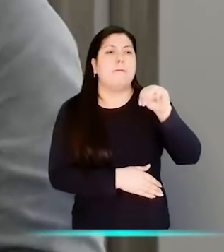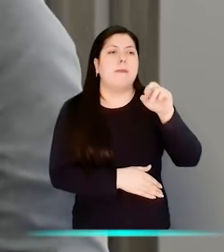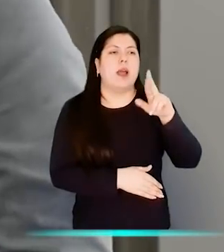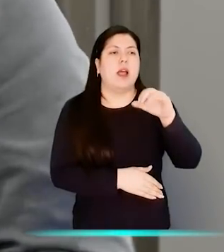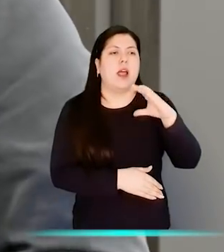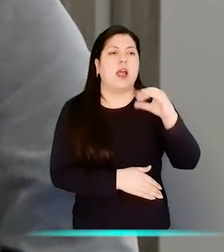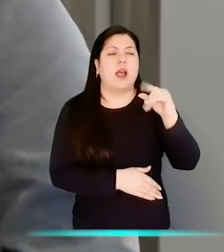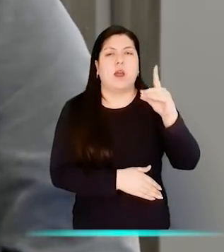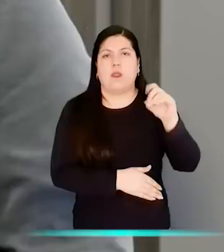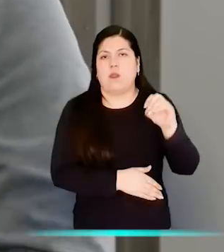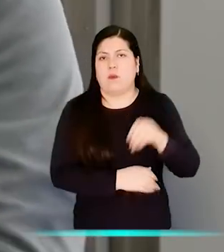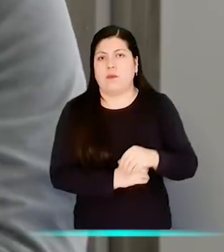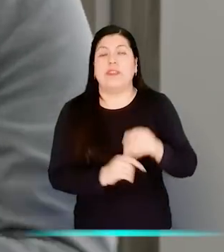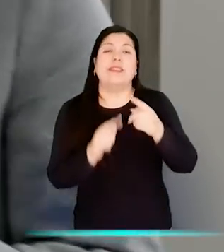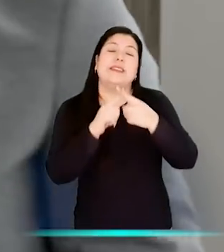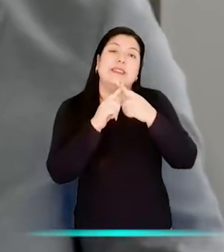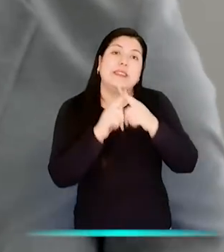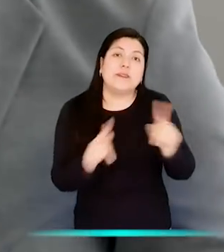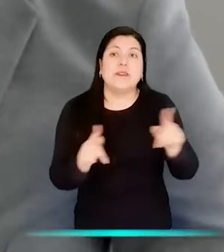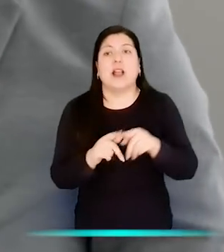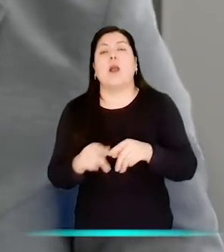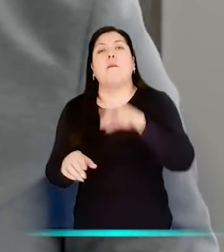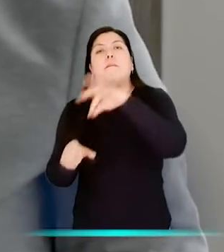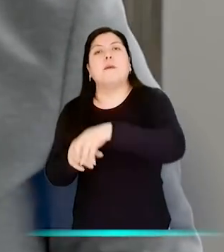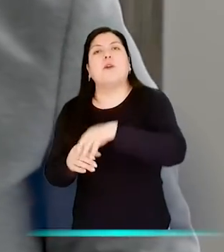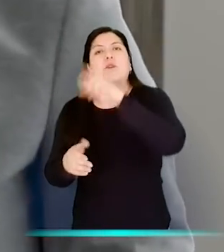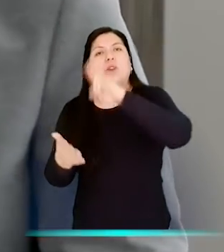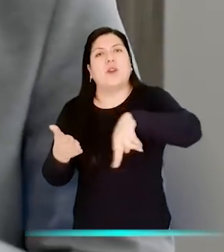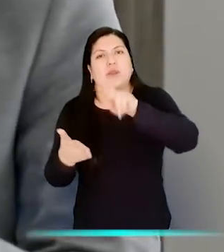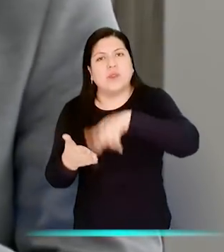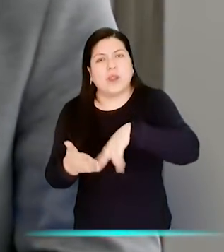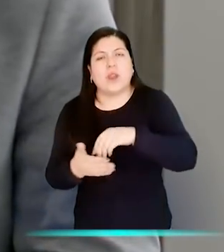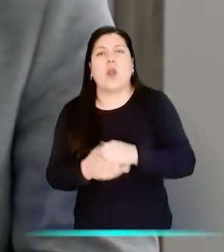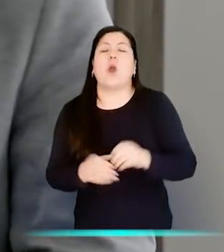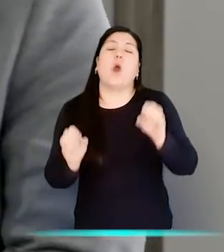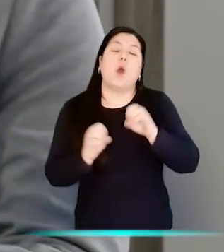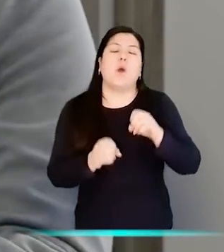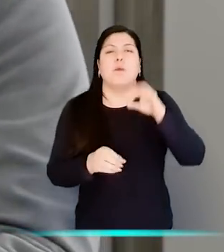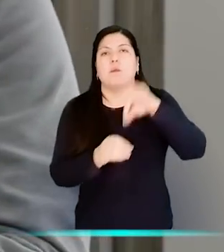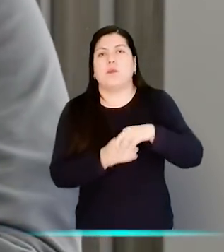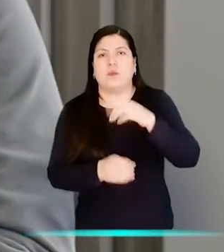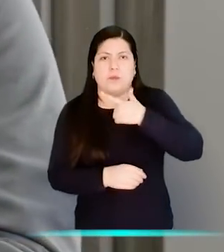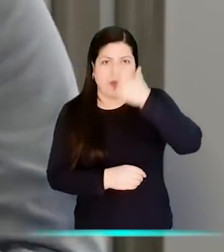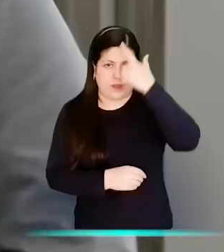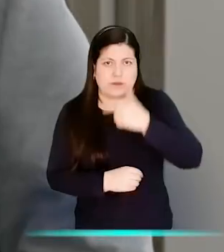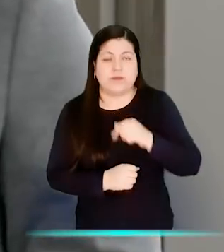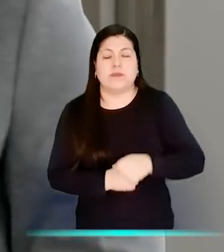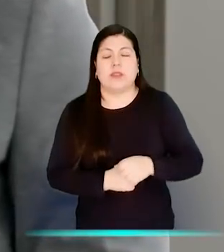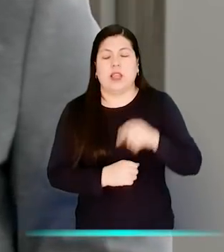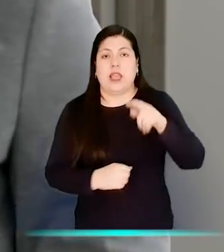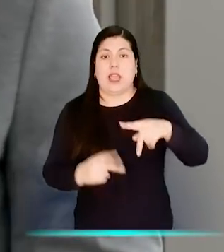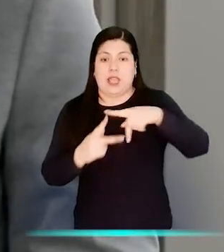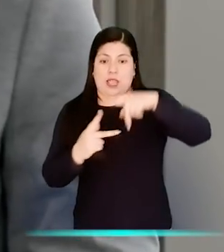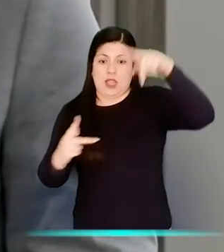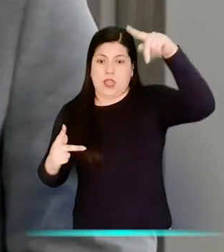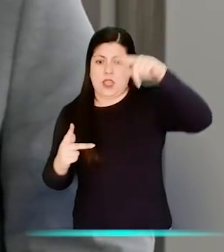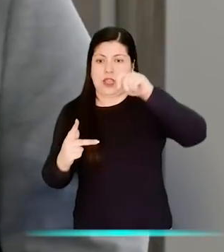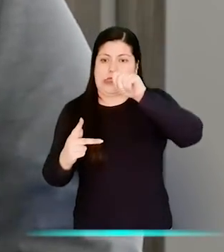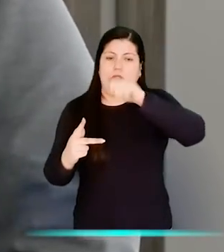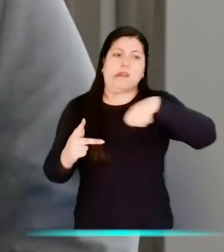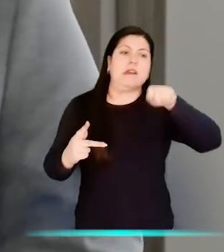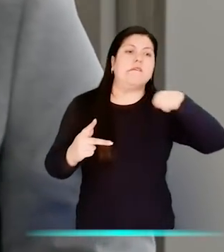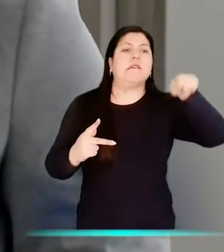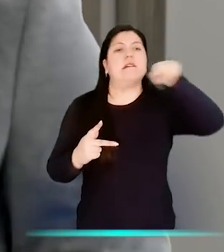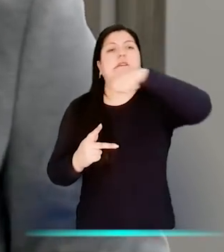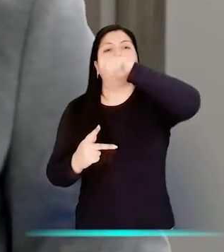su propia casilla de marcación, y otra cosa es el voto no marcado, que prácticamente se da o cuando no marco la tarjeta electoral o la marco por